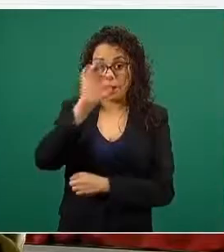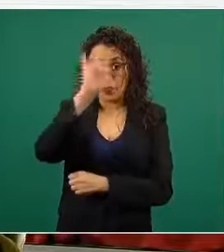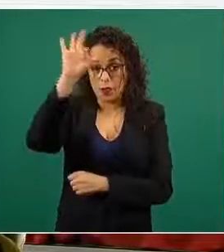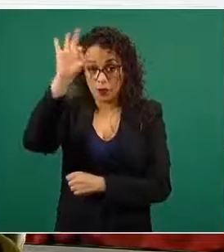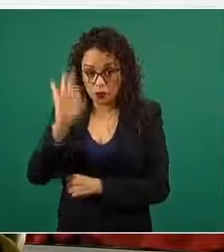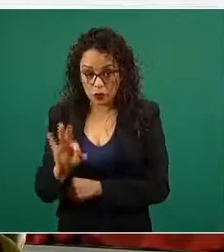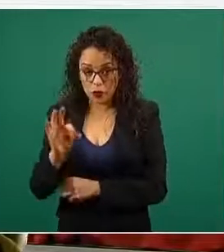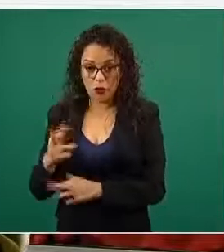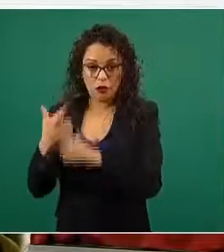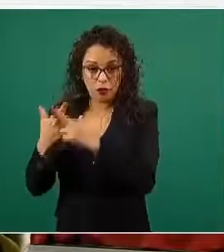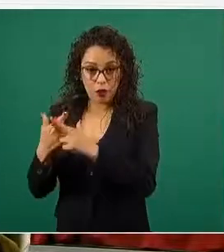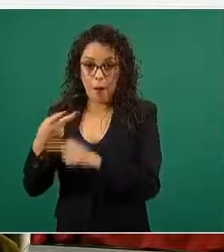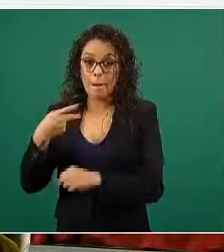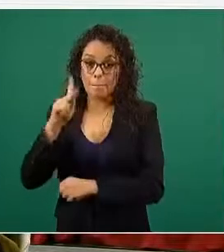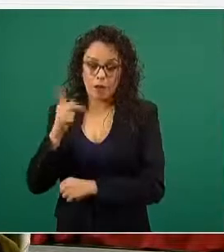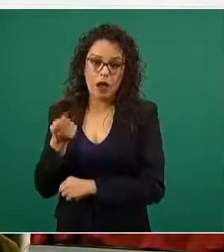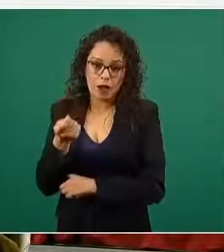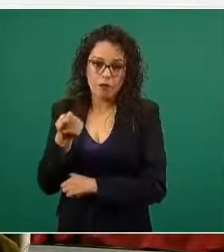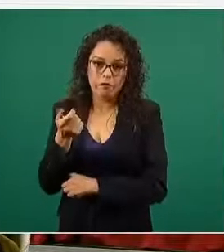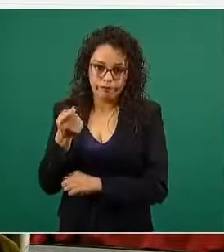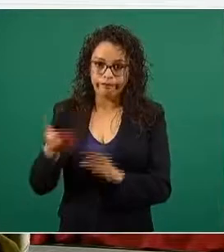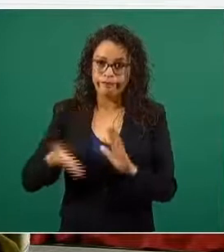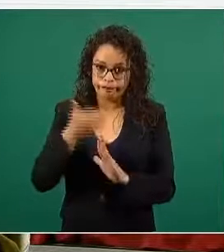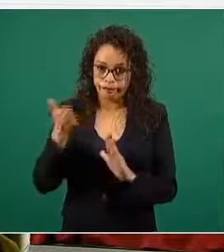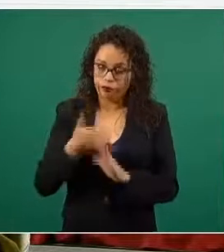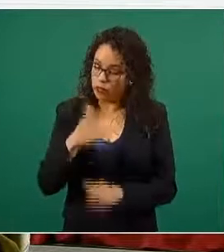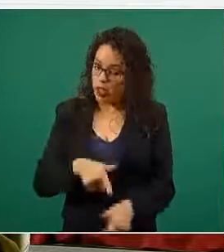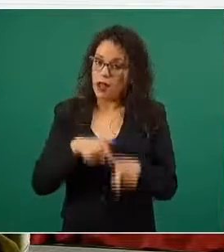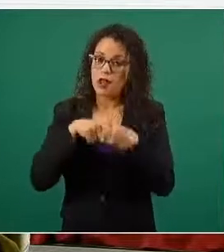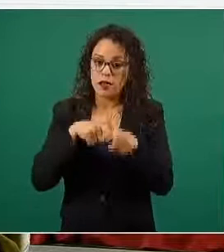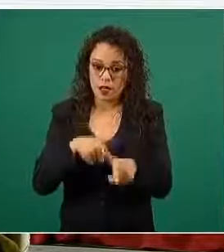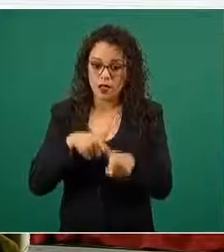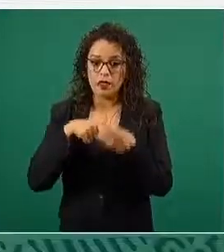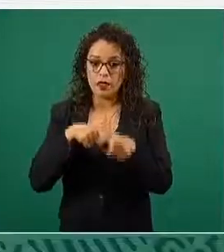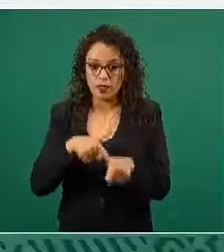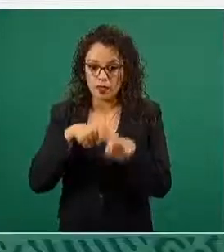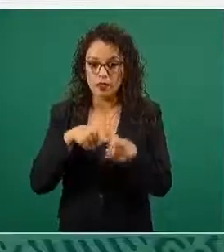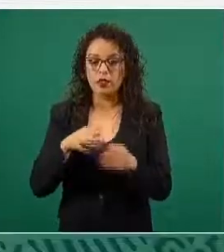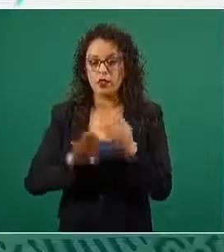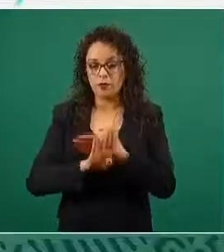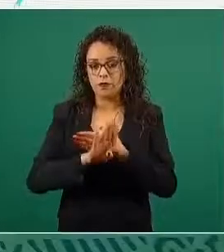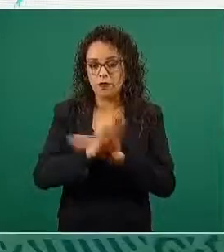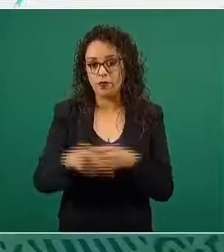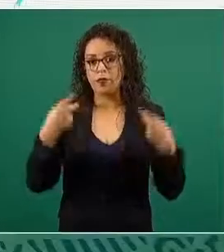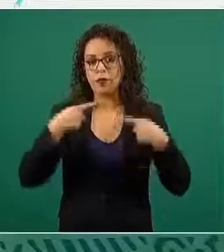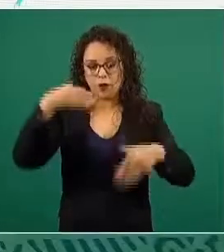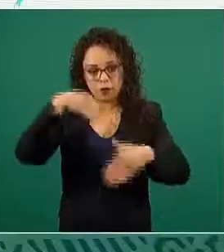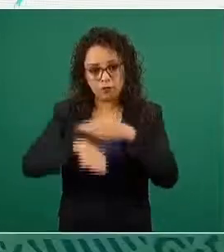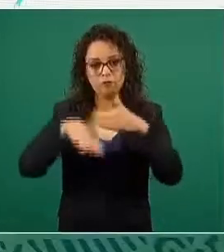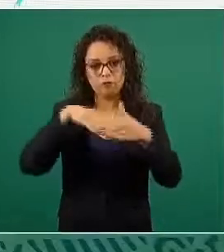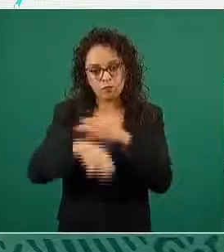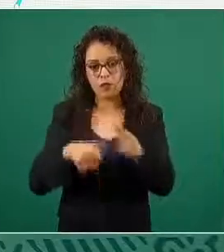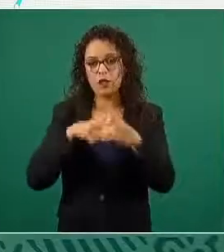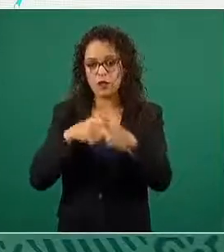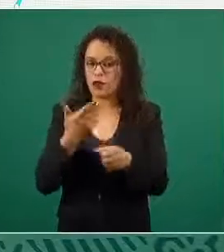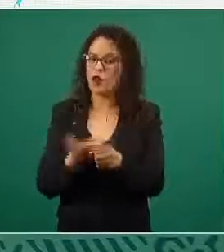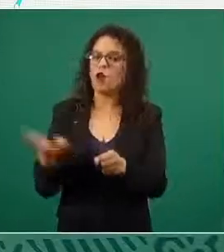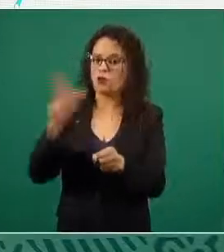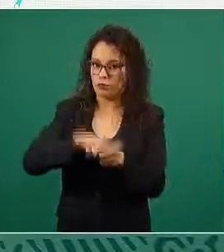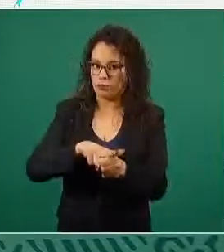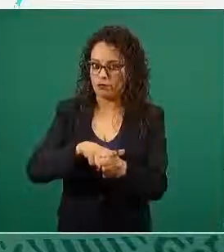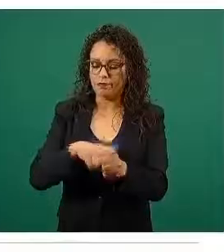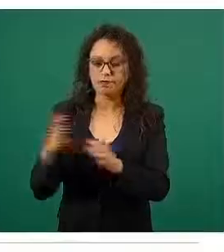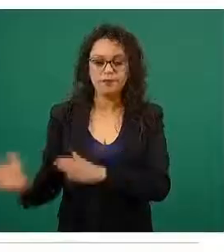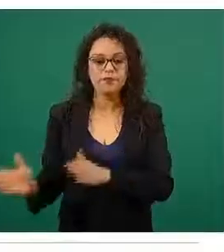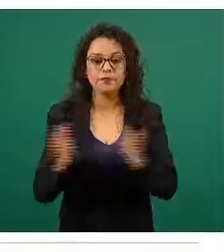todavía escasa y necesitamos mantener poca afluencia a los hospitales. La siguiente. En Coahuila vemos también